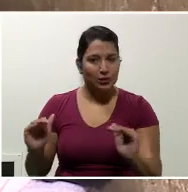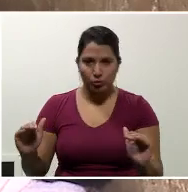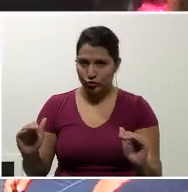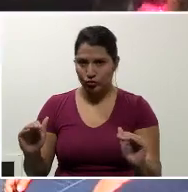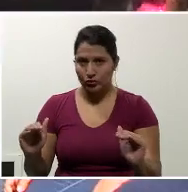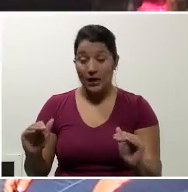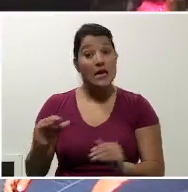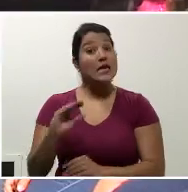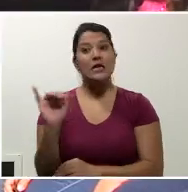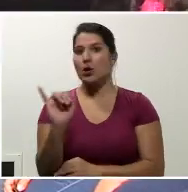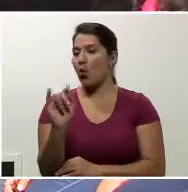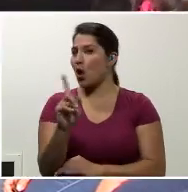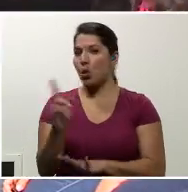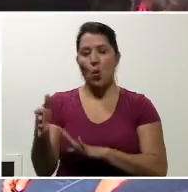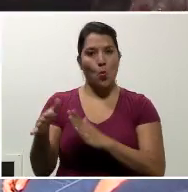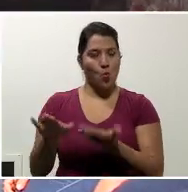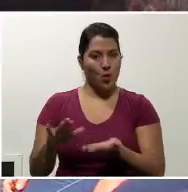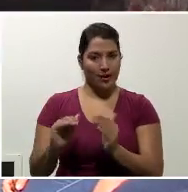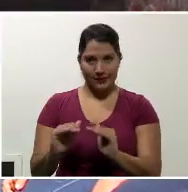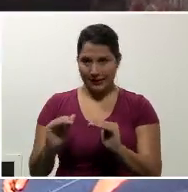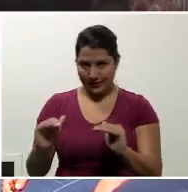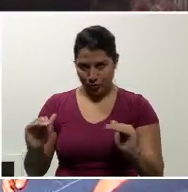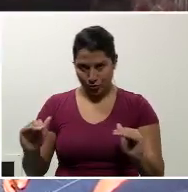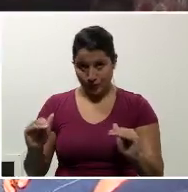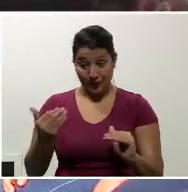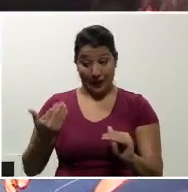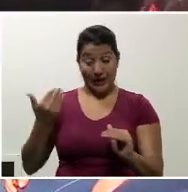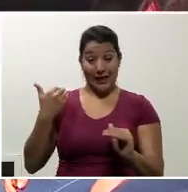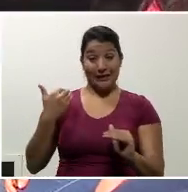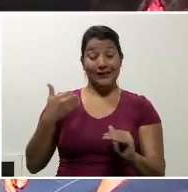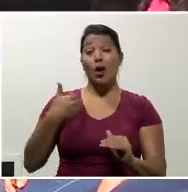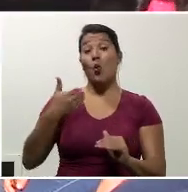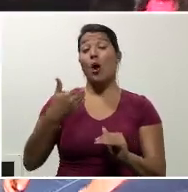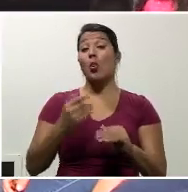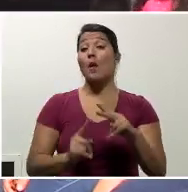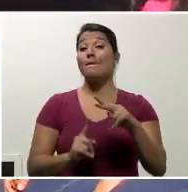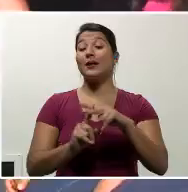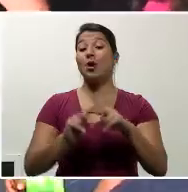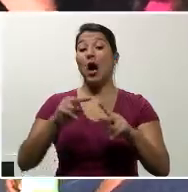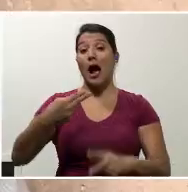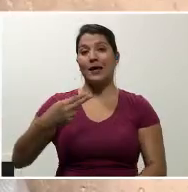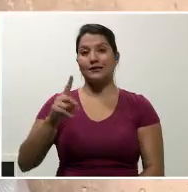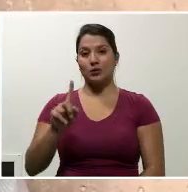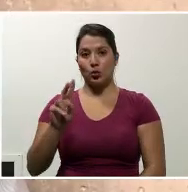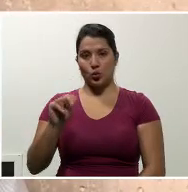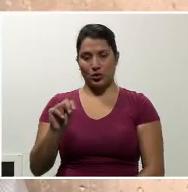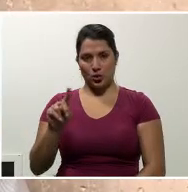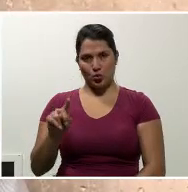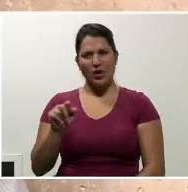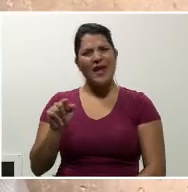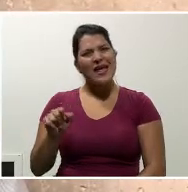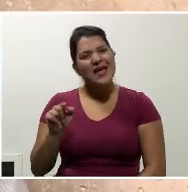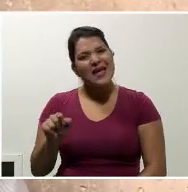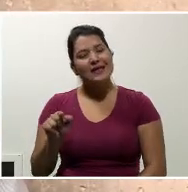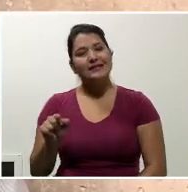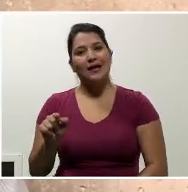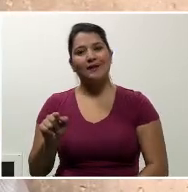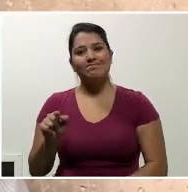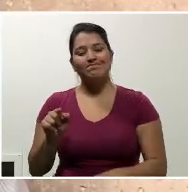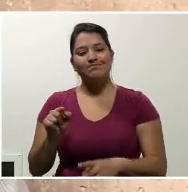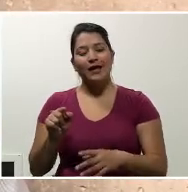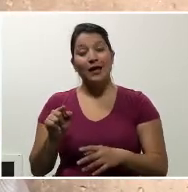mortalidad en niños. Cuando tuvimos H1N1, sorpresa de que era más una enfermedad de gente